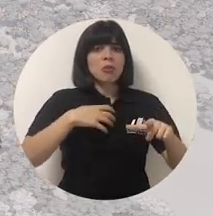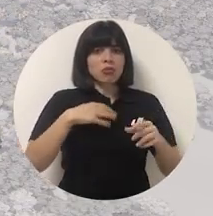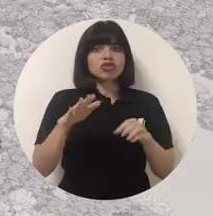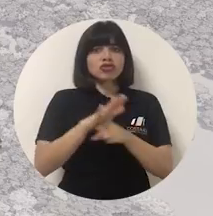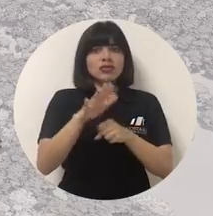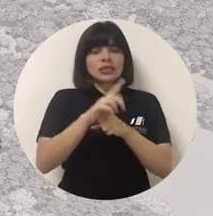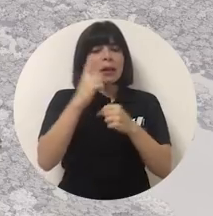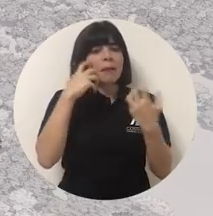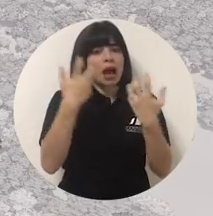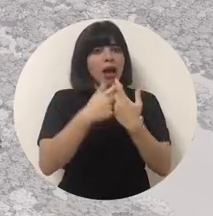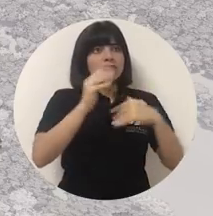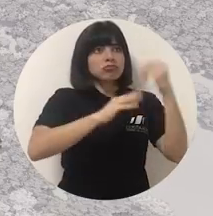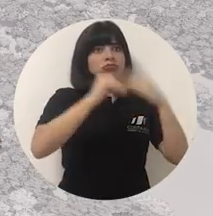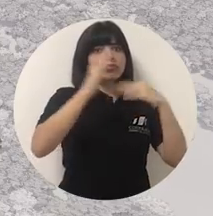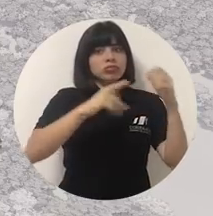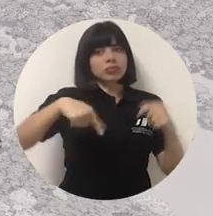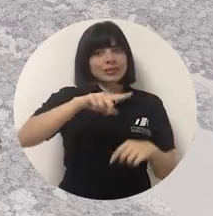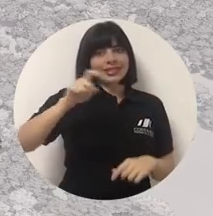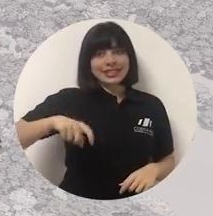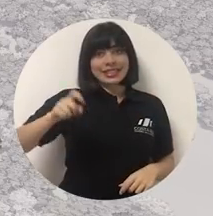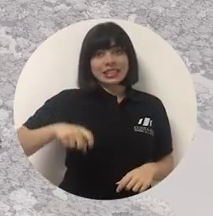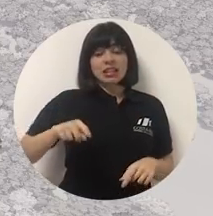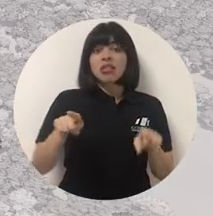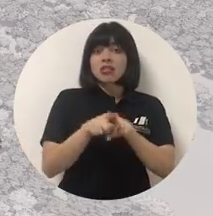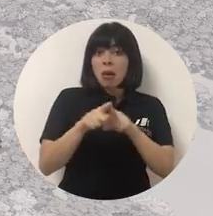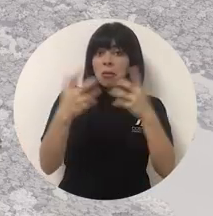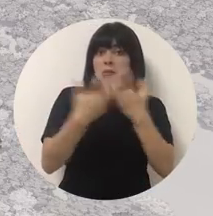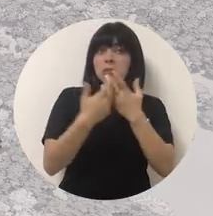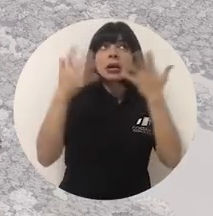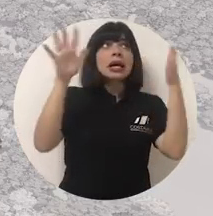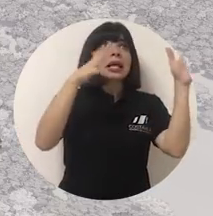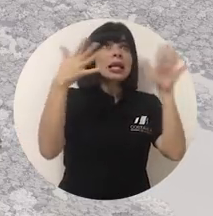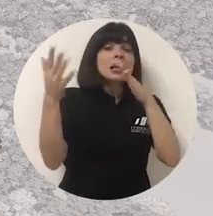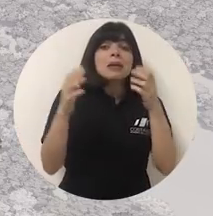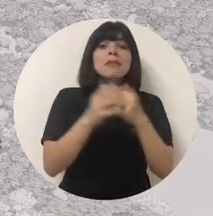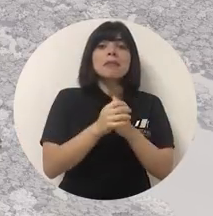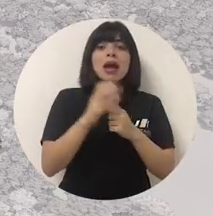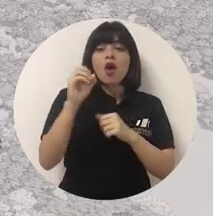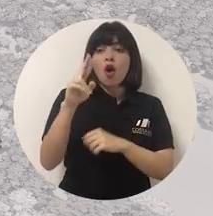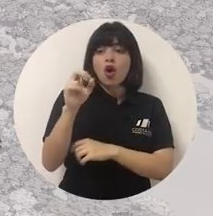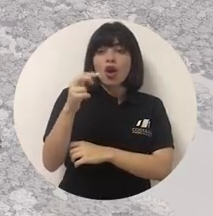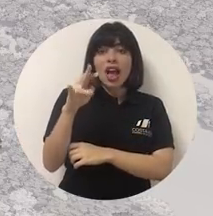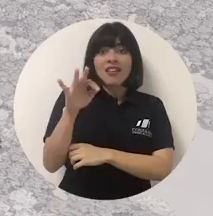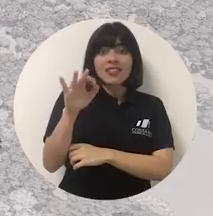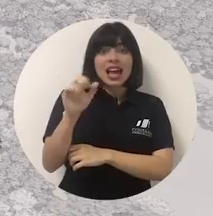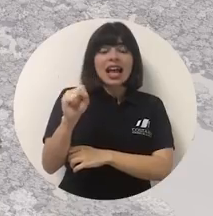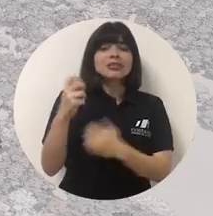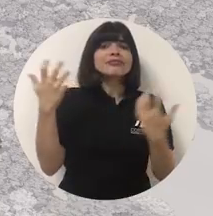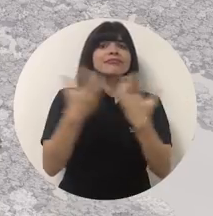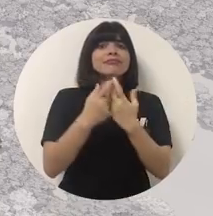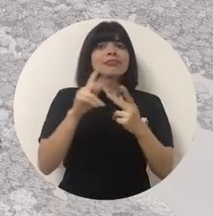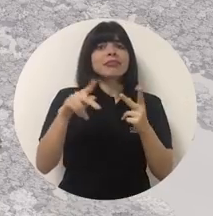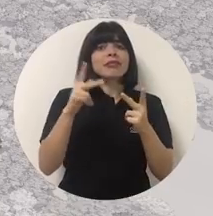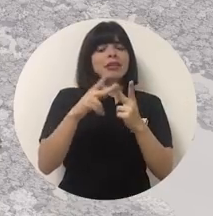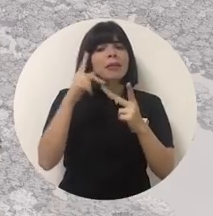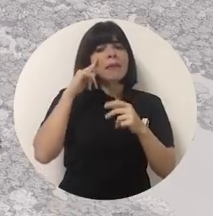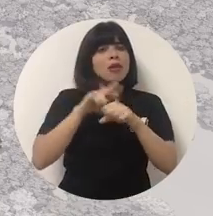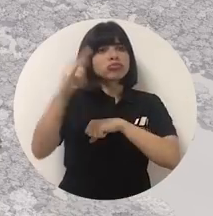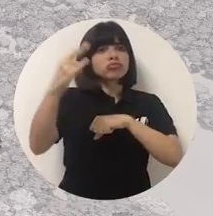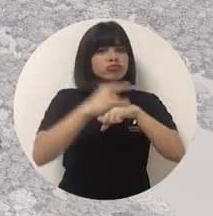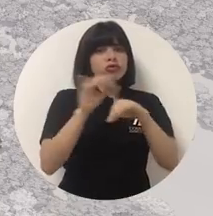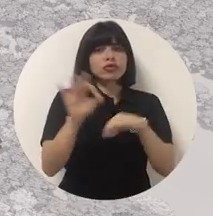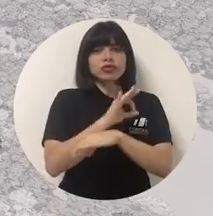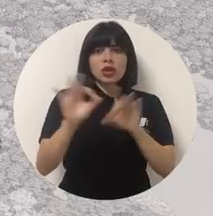de la infraestructura requerida, así como las condiciones meteorológicas y orográficas para una adecuada operación aérea. El